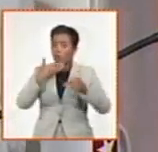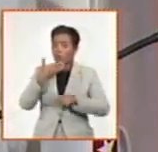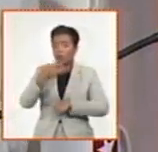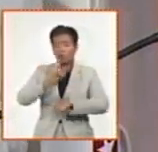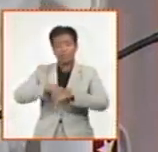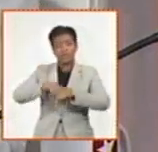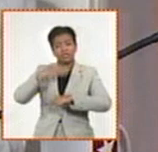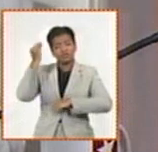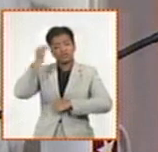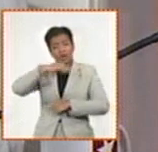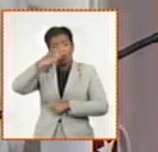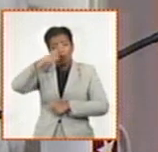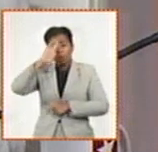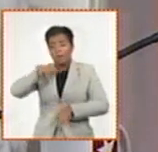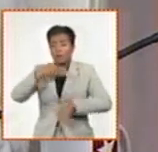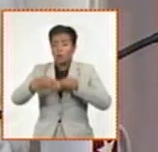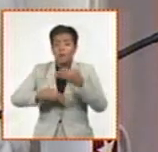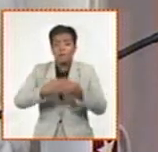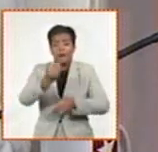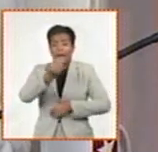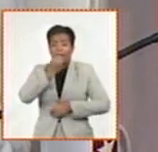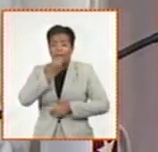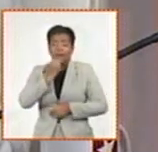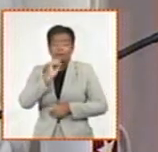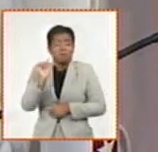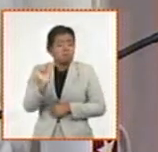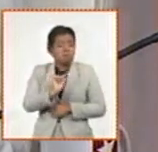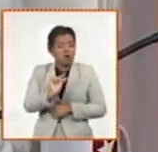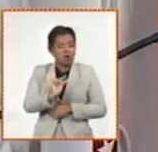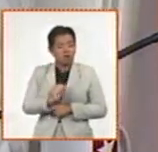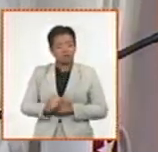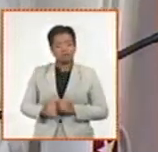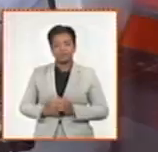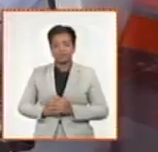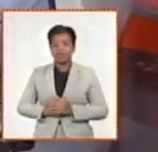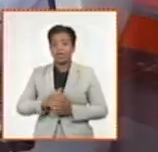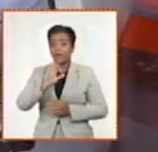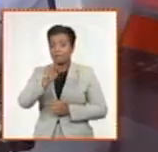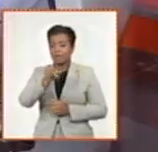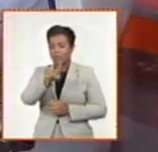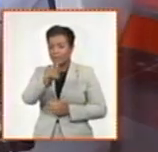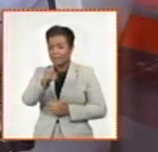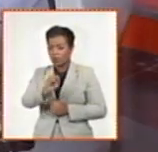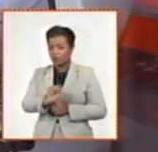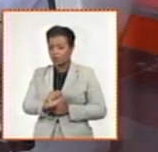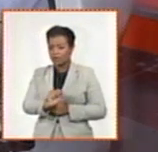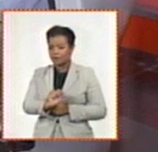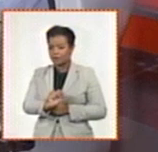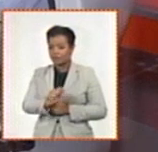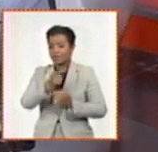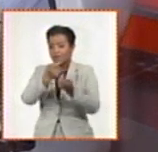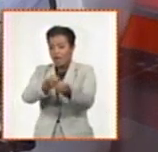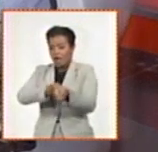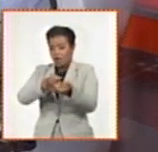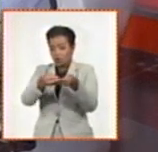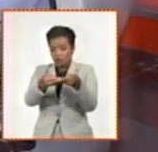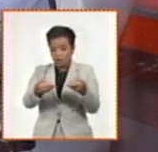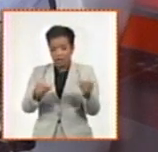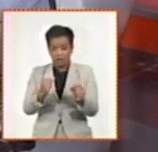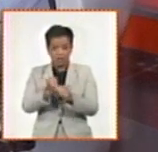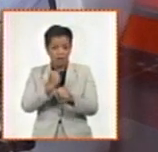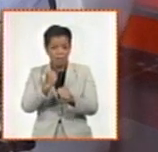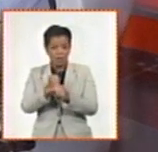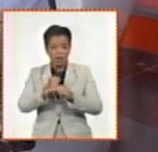tantas carencias de insumos. Eso iba a decir, a la agroecología nos hizo volver